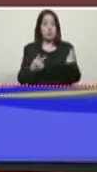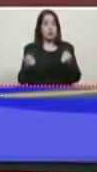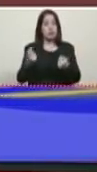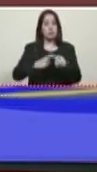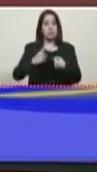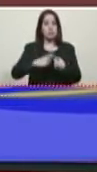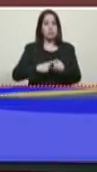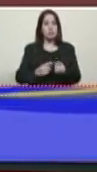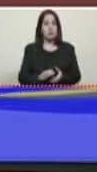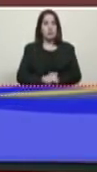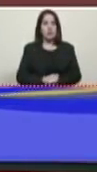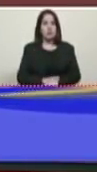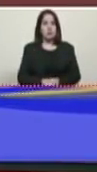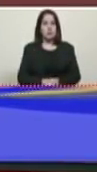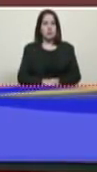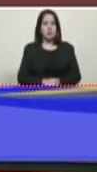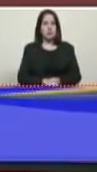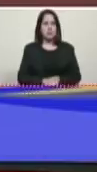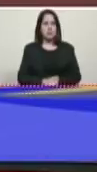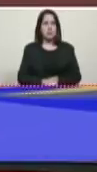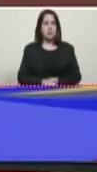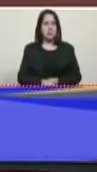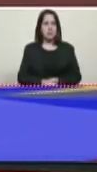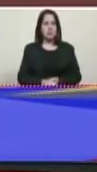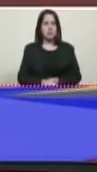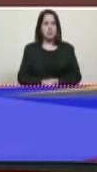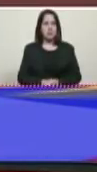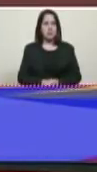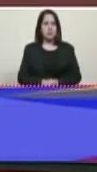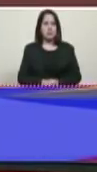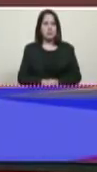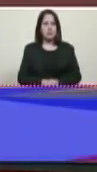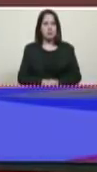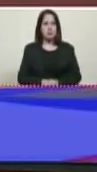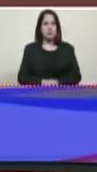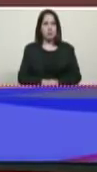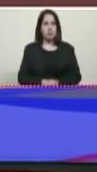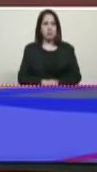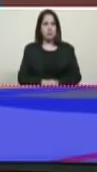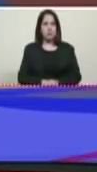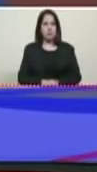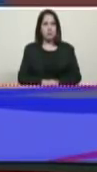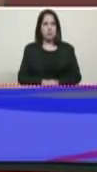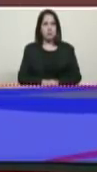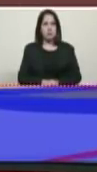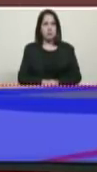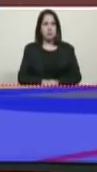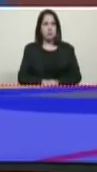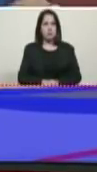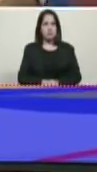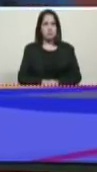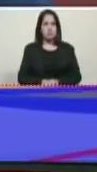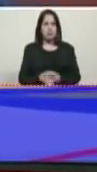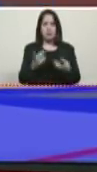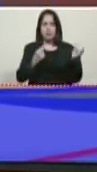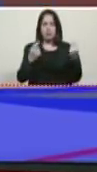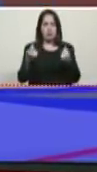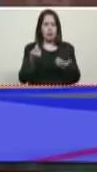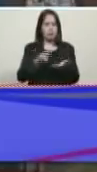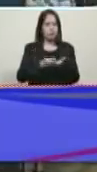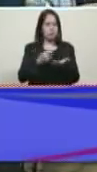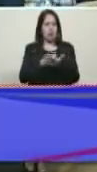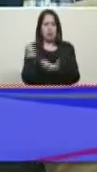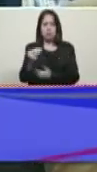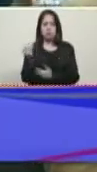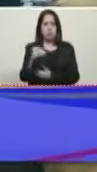arrancando 25 mil 189 millones de bolívares extraordinarios